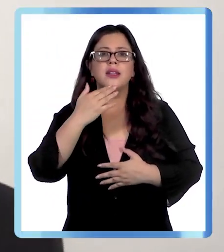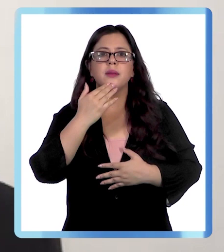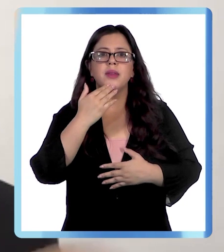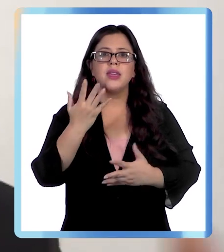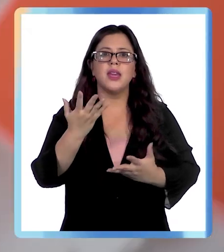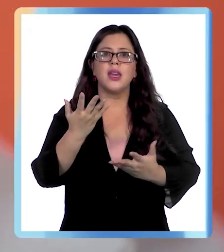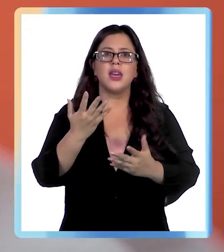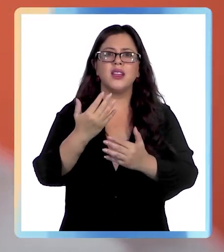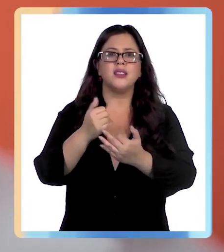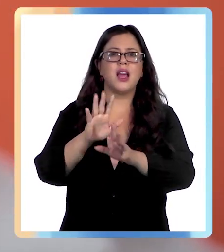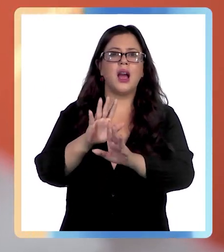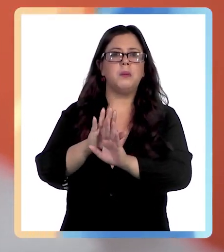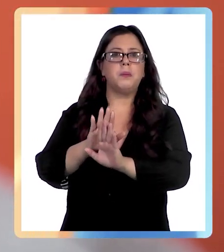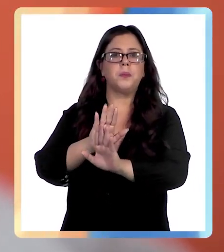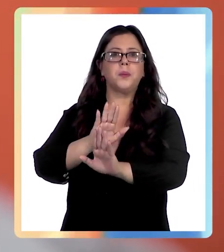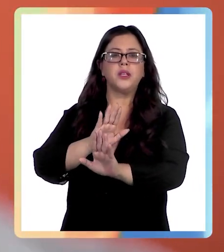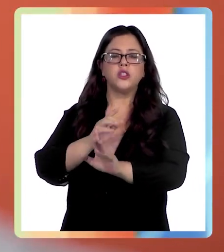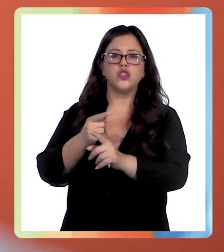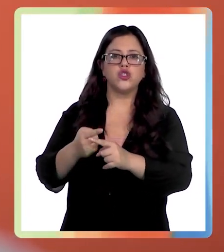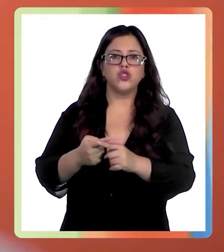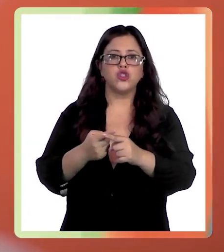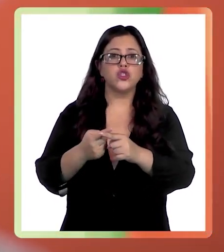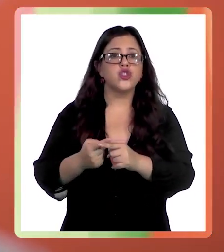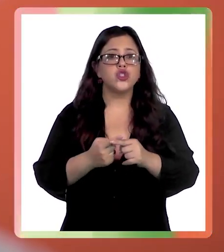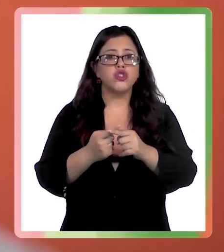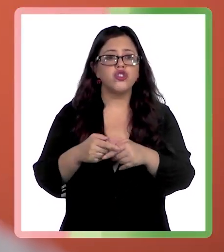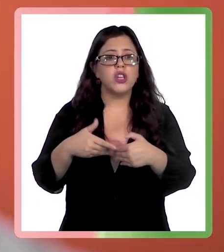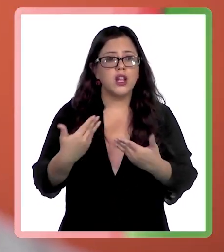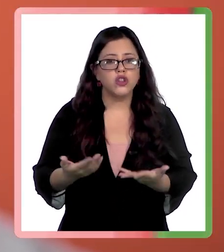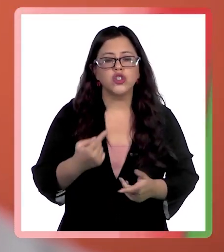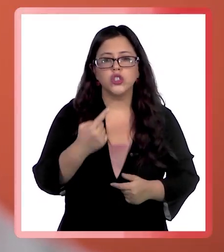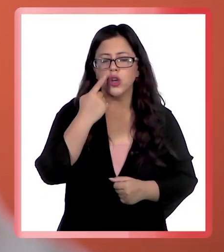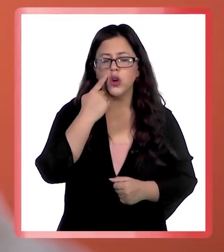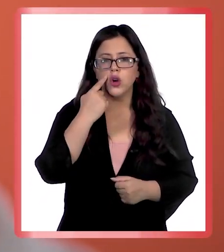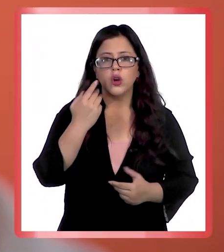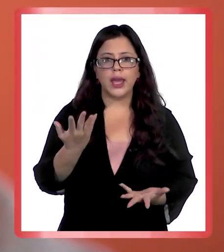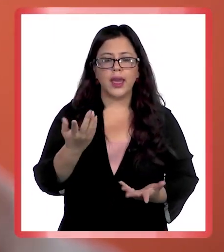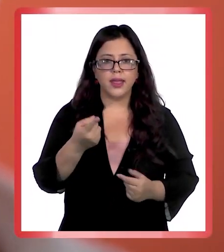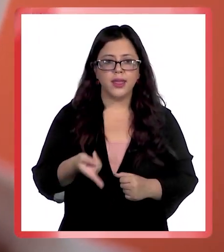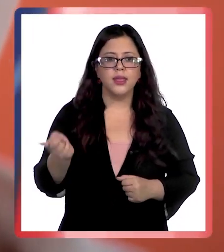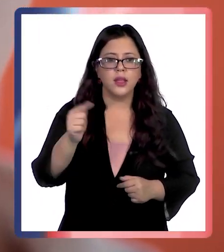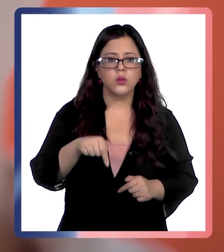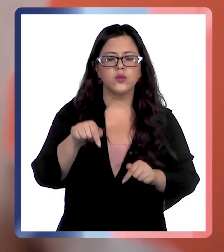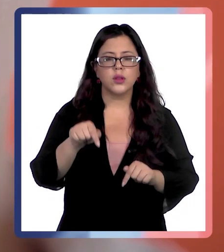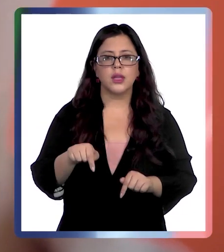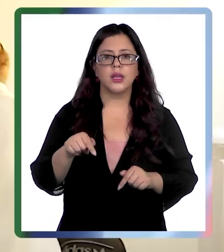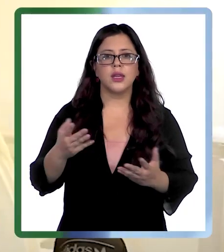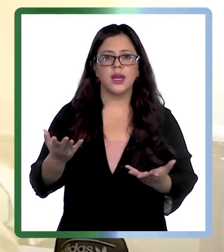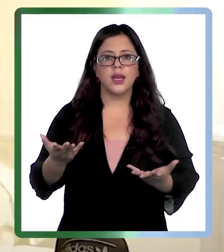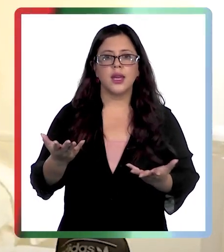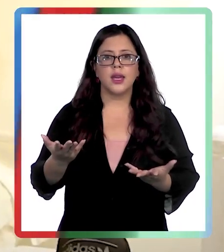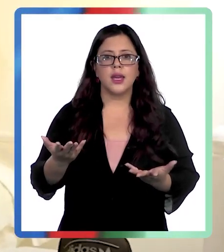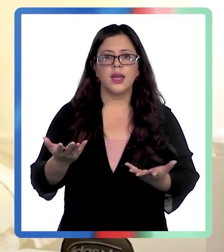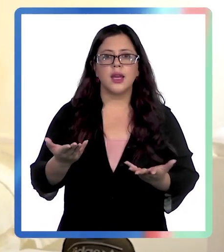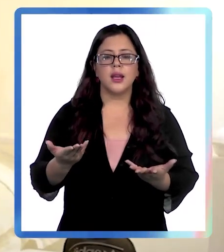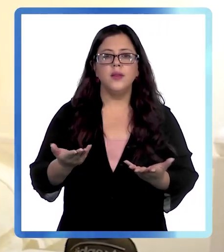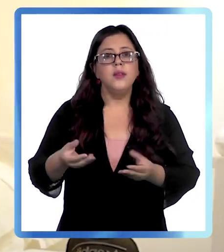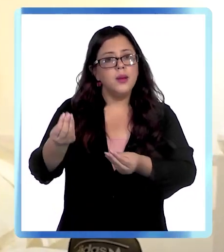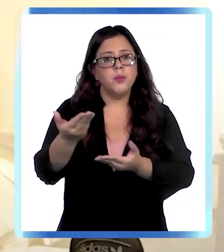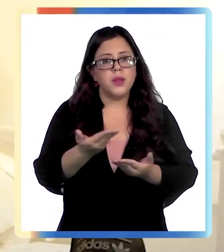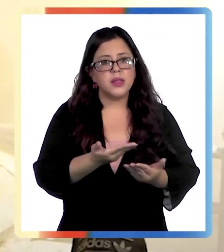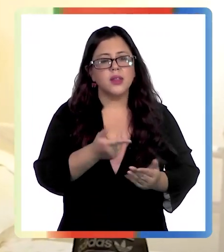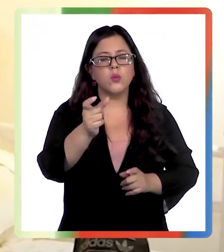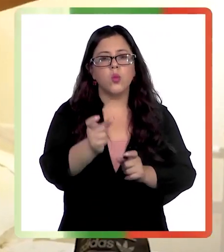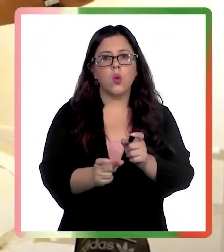produce también un alejamiento social social te fijas entonces ojo aquí nuevamente eh invitamos a